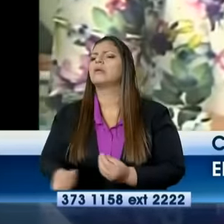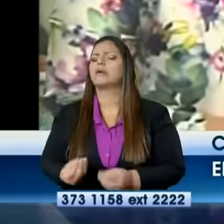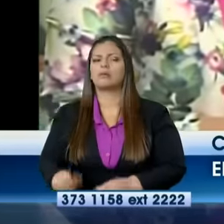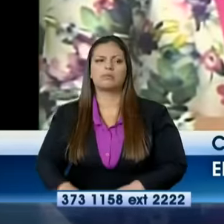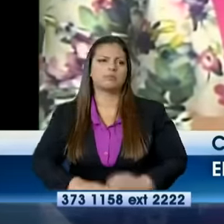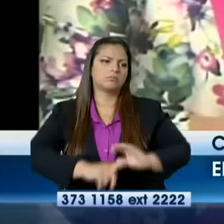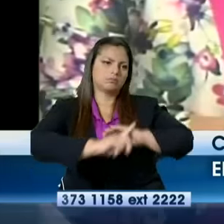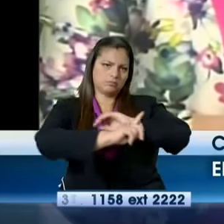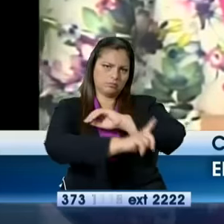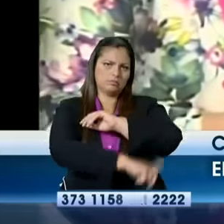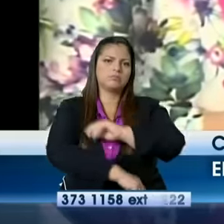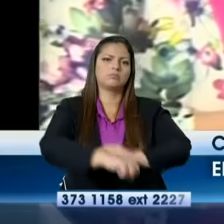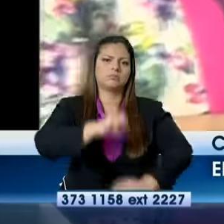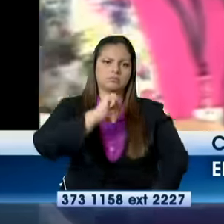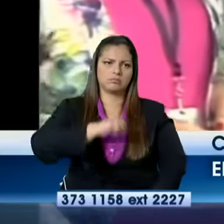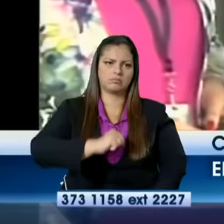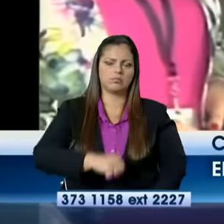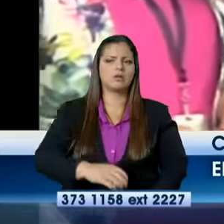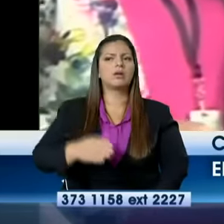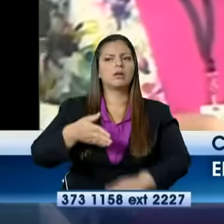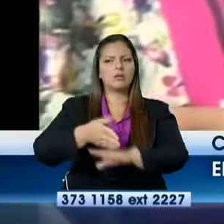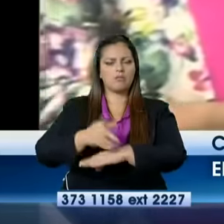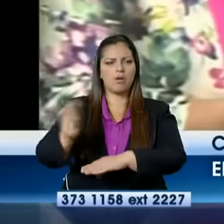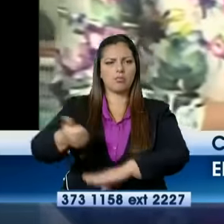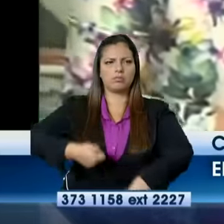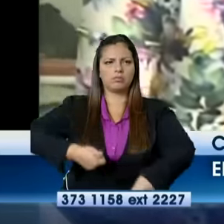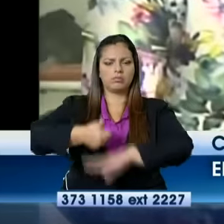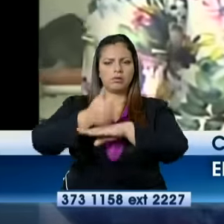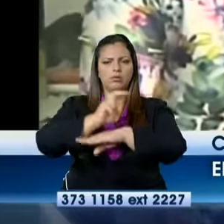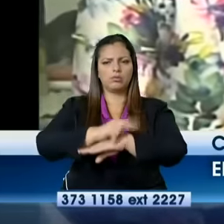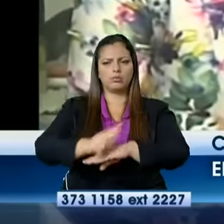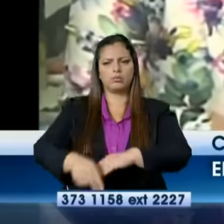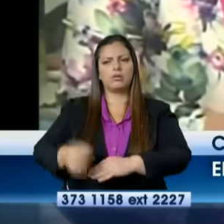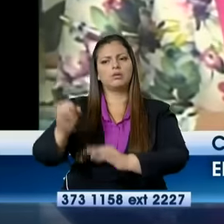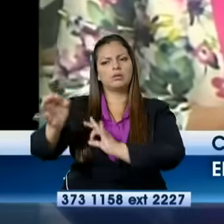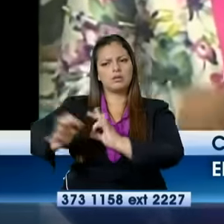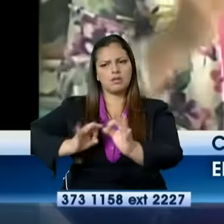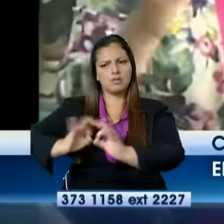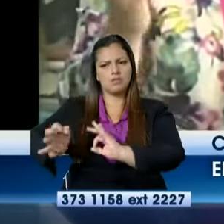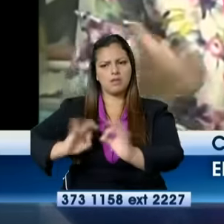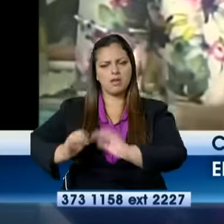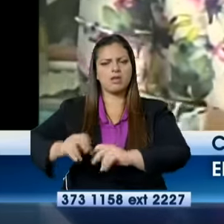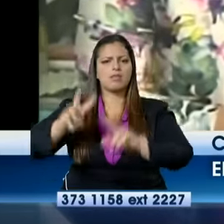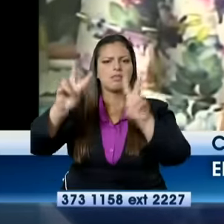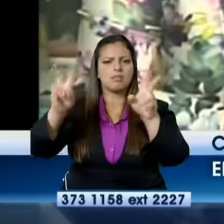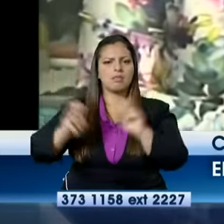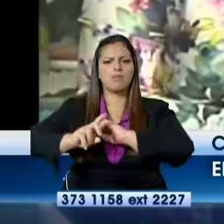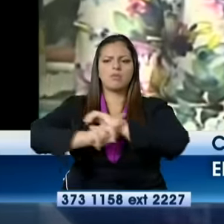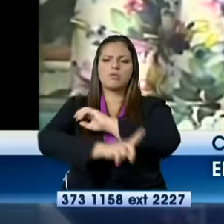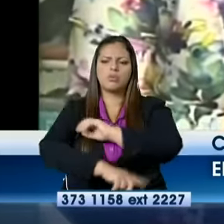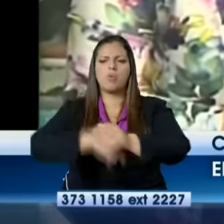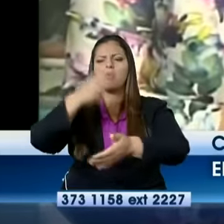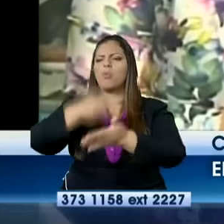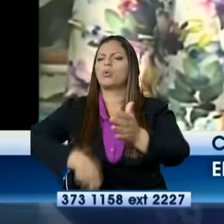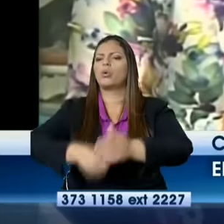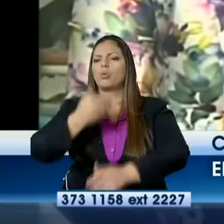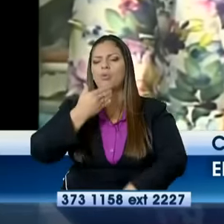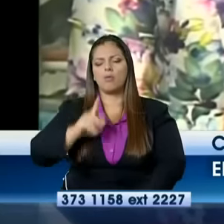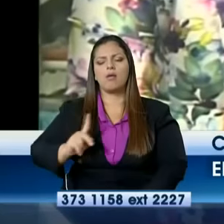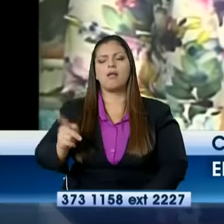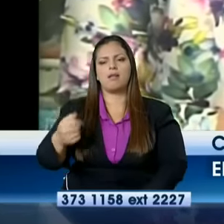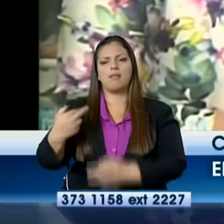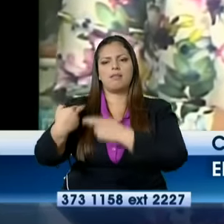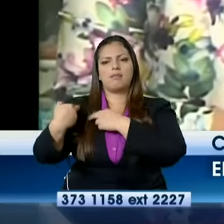conversar directamente con ustedes y les va a mencionar cuáles serían las sanciones previstas para los dueños de los establecimientos que incumplan con la